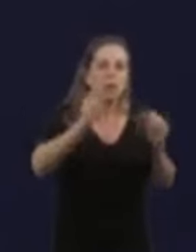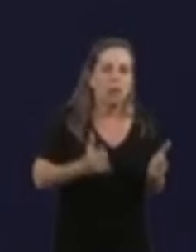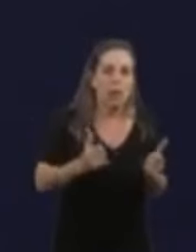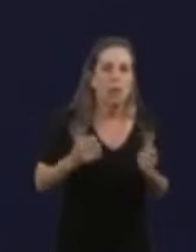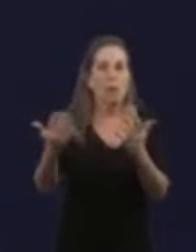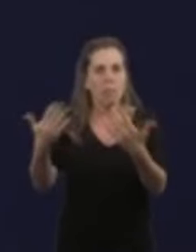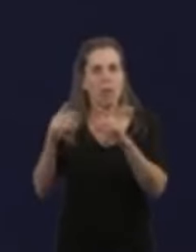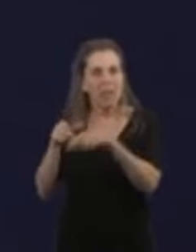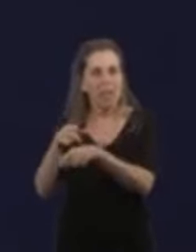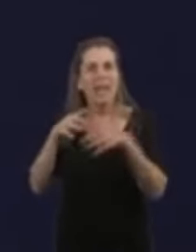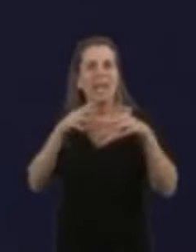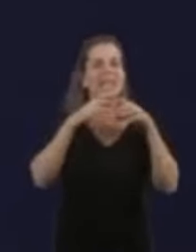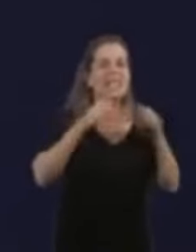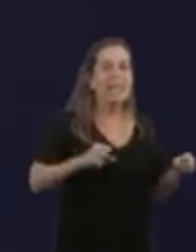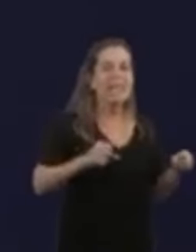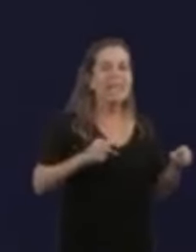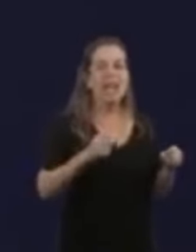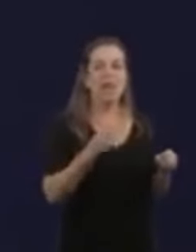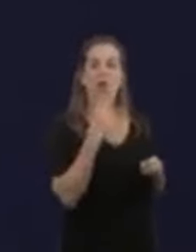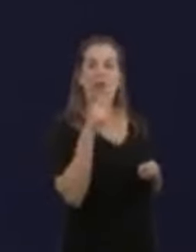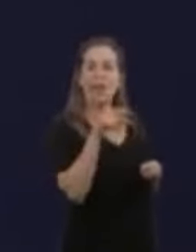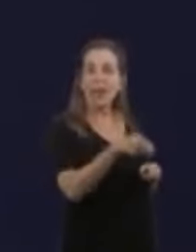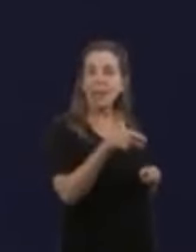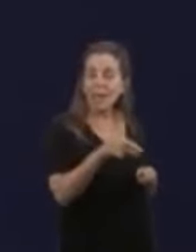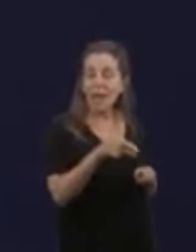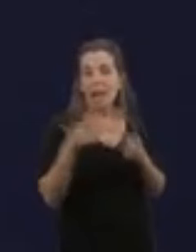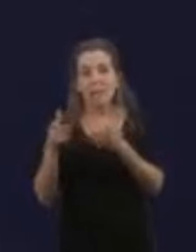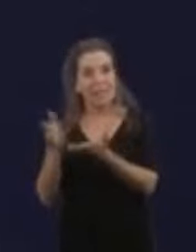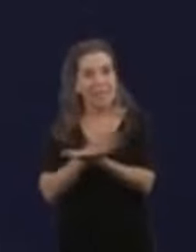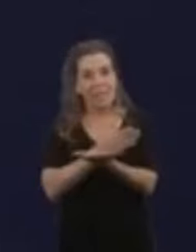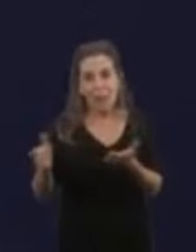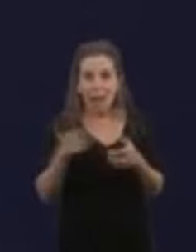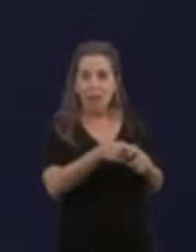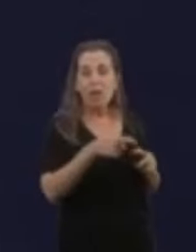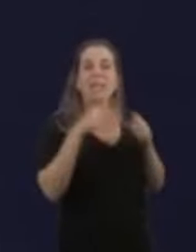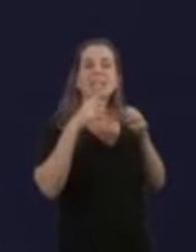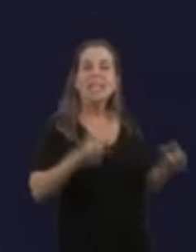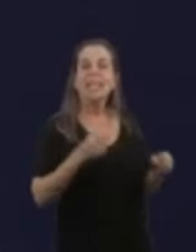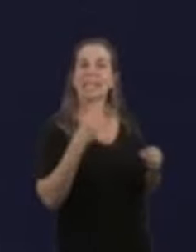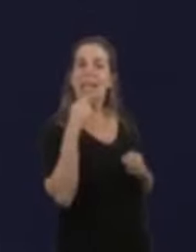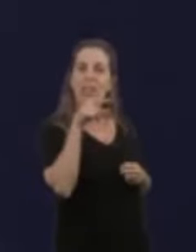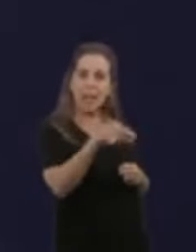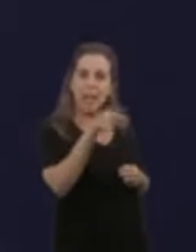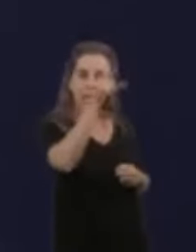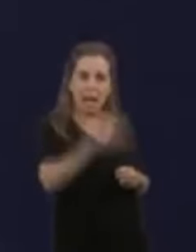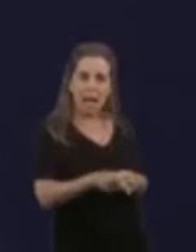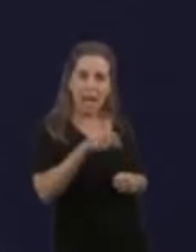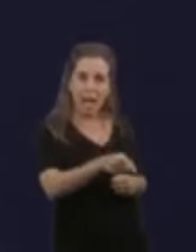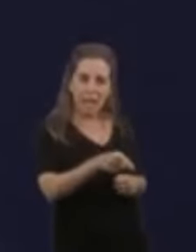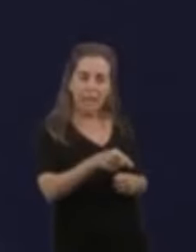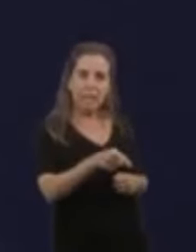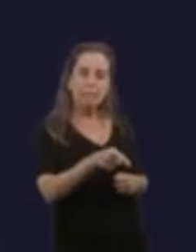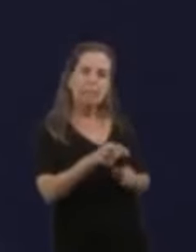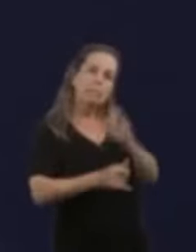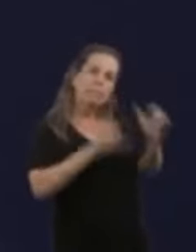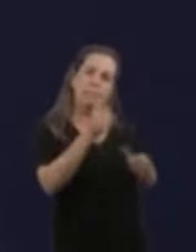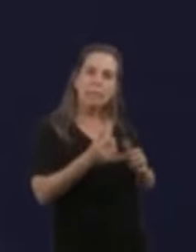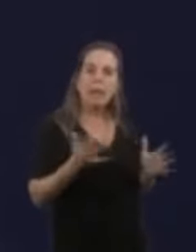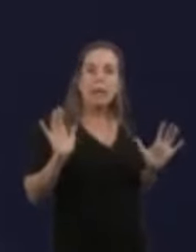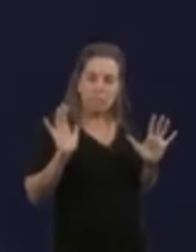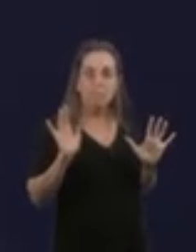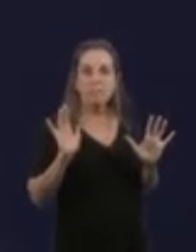energía Me parece que dentro de la cuestión específica o el área específica que él maneja es especificar que en